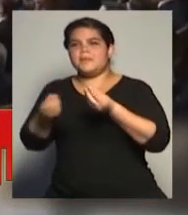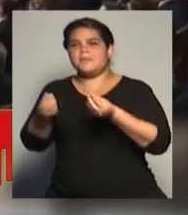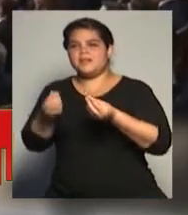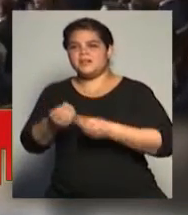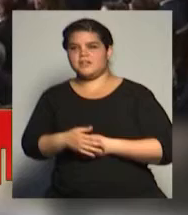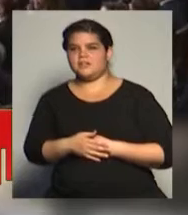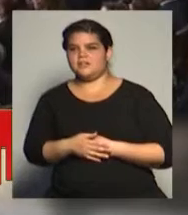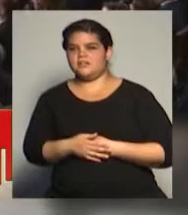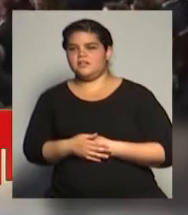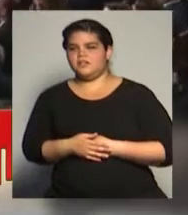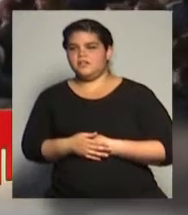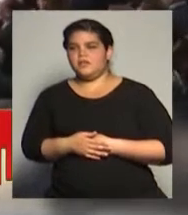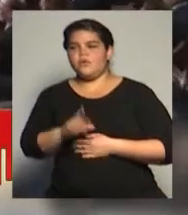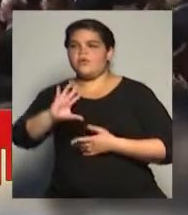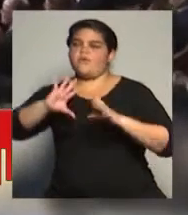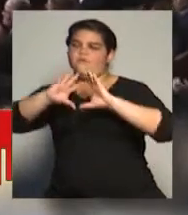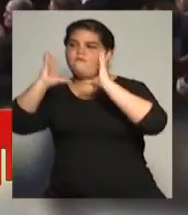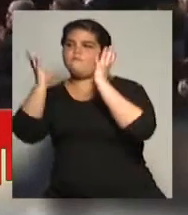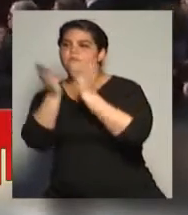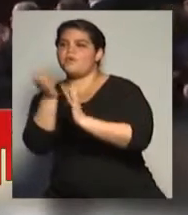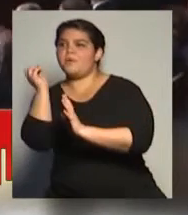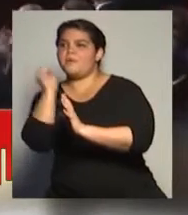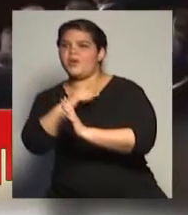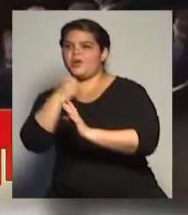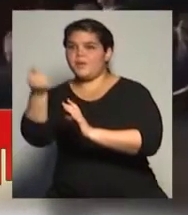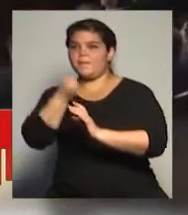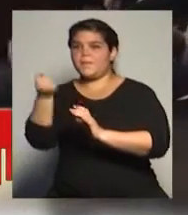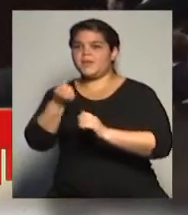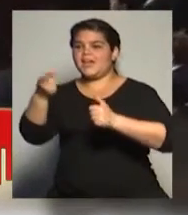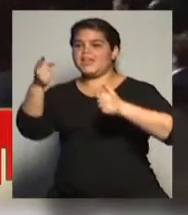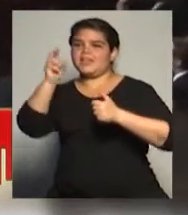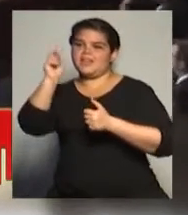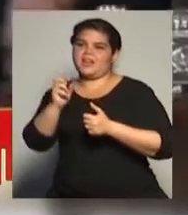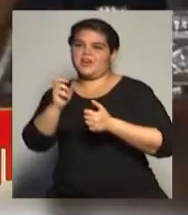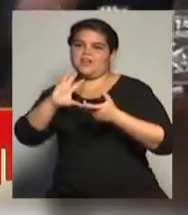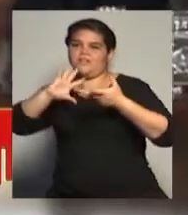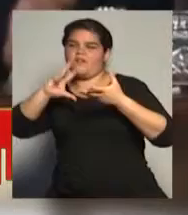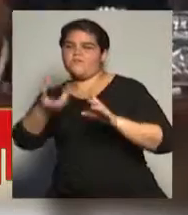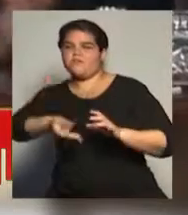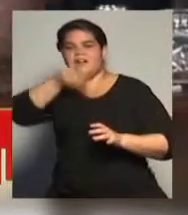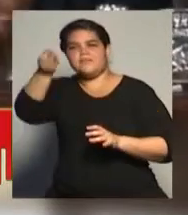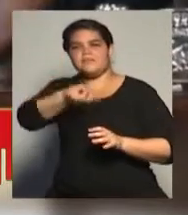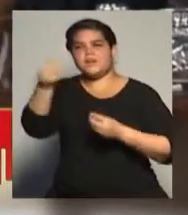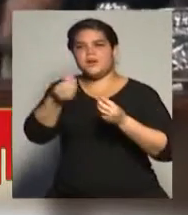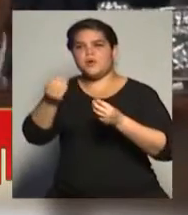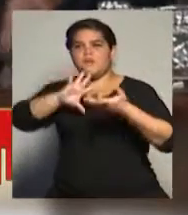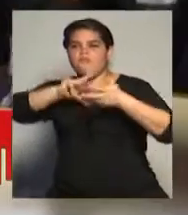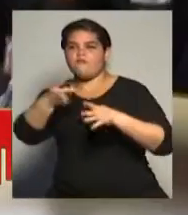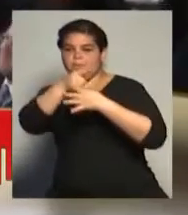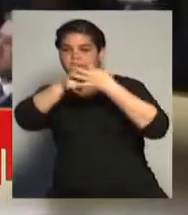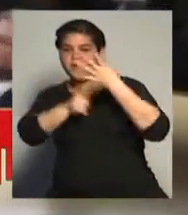sean convenientes para un mundo mejor, empezó rescatando o iba a entrar en diálogo a través de 4